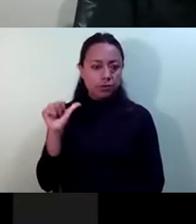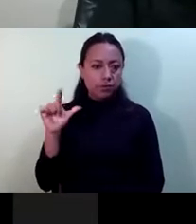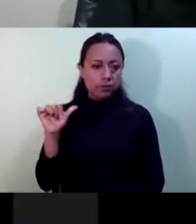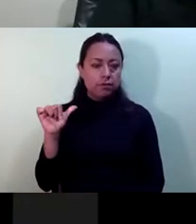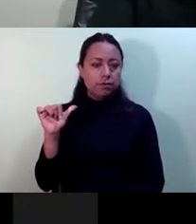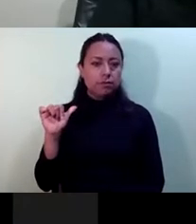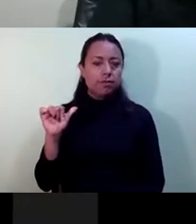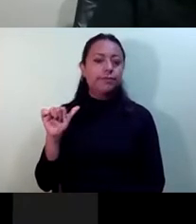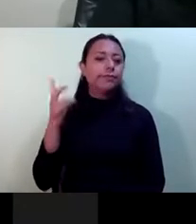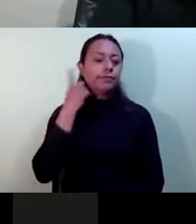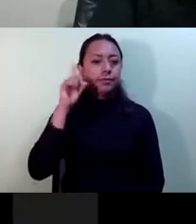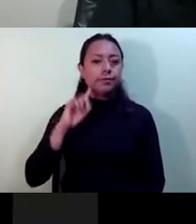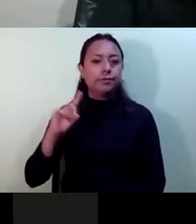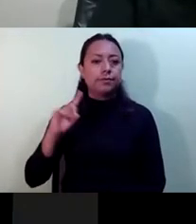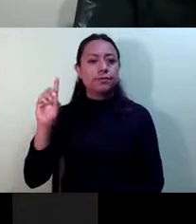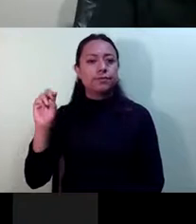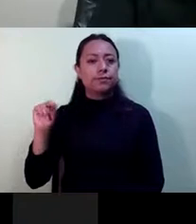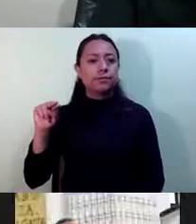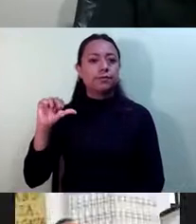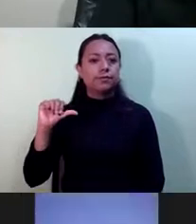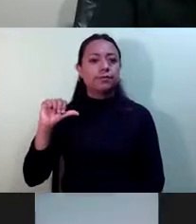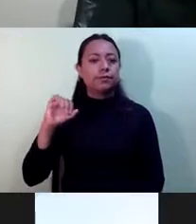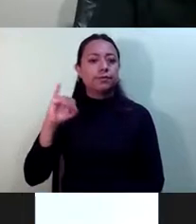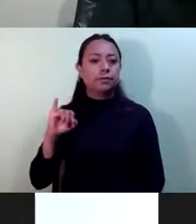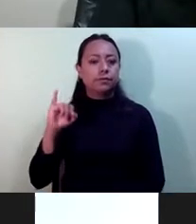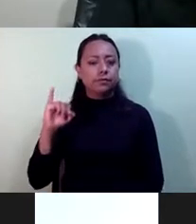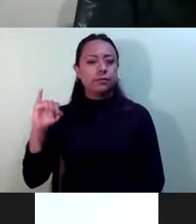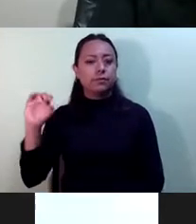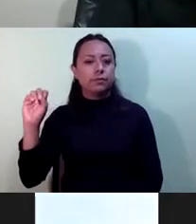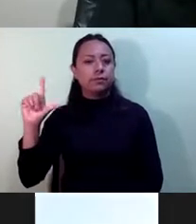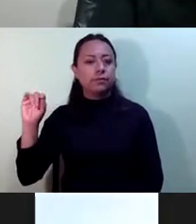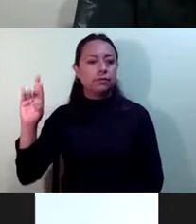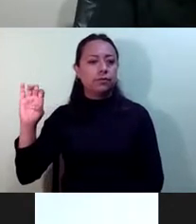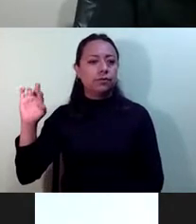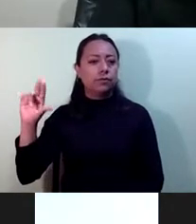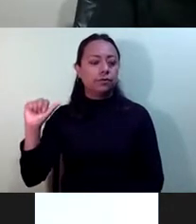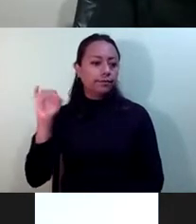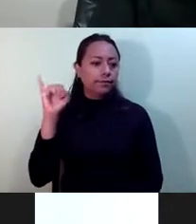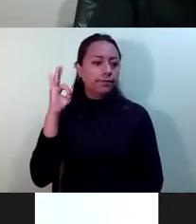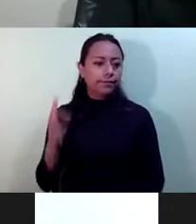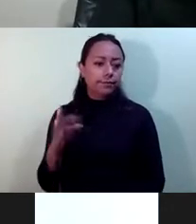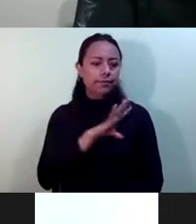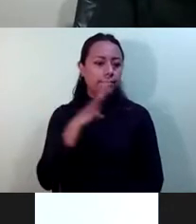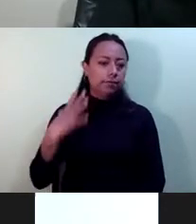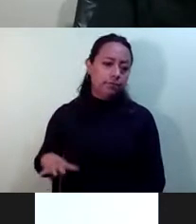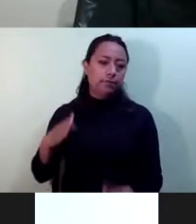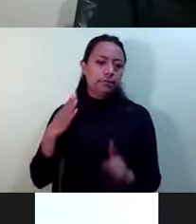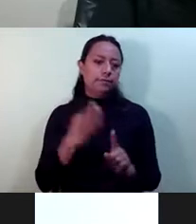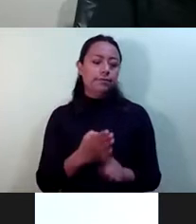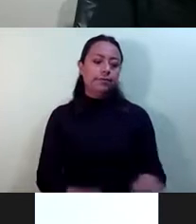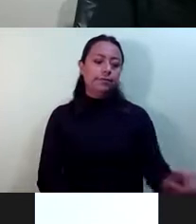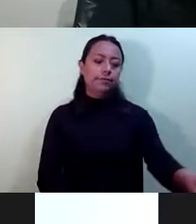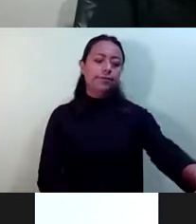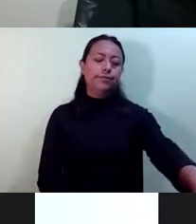Diputada Donají Ofelia Olivera Reyes. Donají Olivera Reyes, a favor del dictamen en lo general y en lo